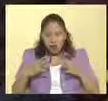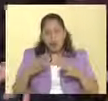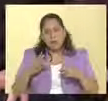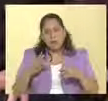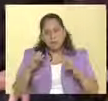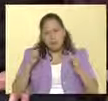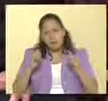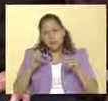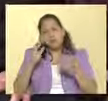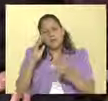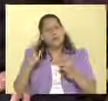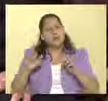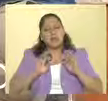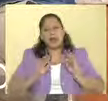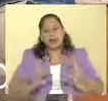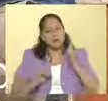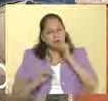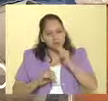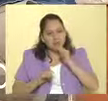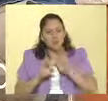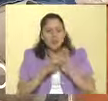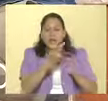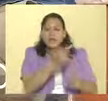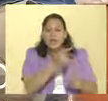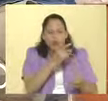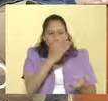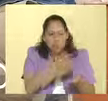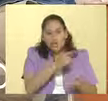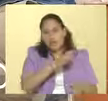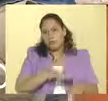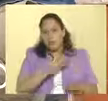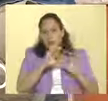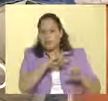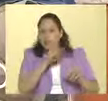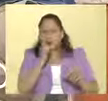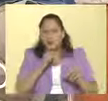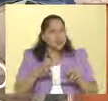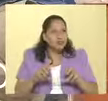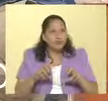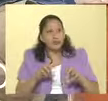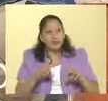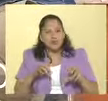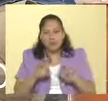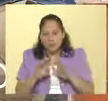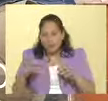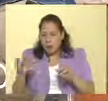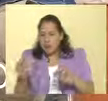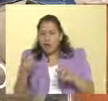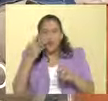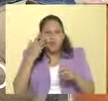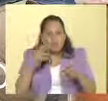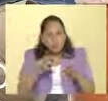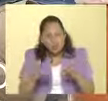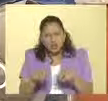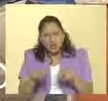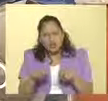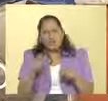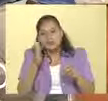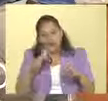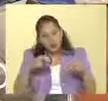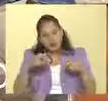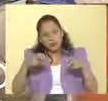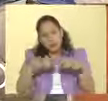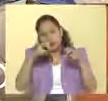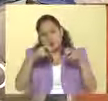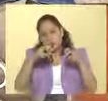igual es sí, complicado. Al contrario, luego los perros chiquitos son con los que hay que tener un poquito más de cuidado porque están al mismo tamaño el chiquito y el gato. Entonces ahí sí se pueden